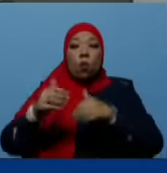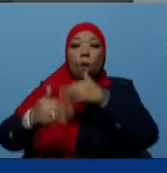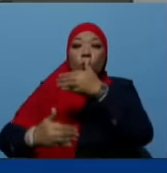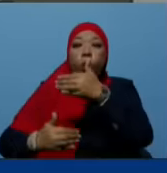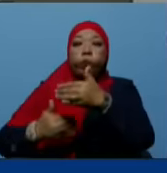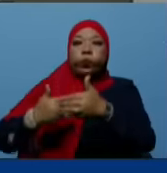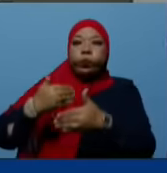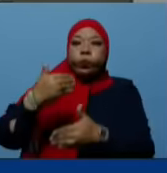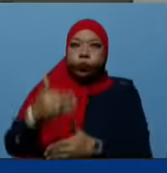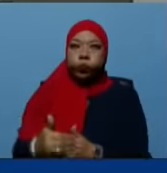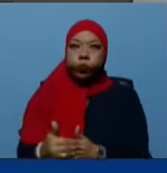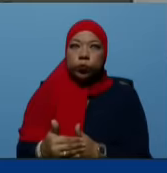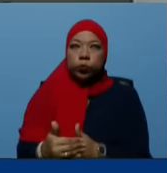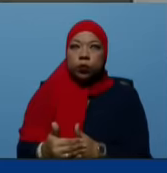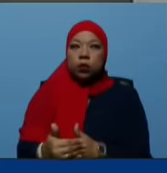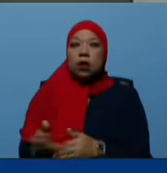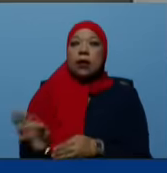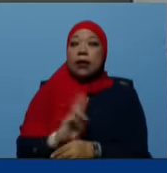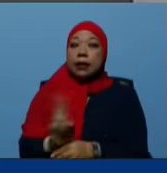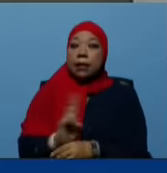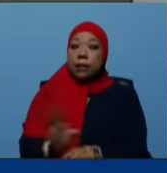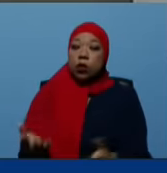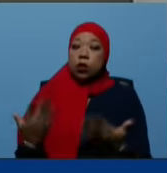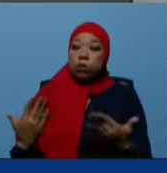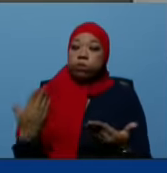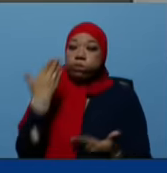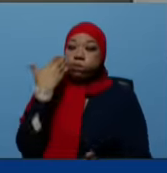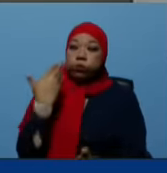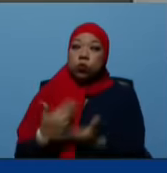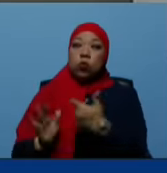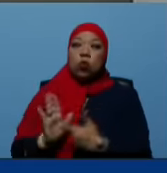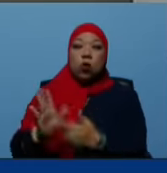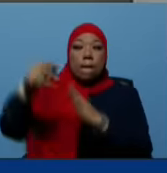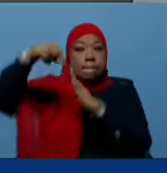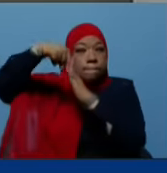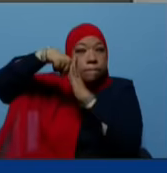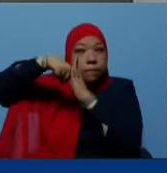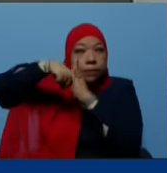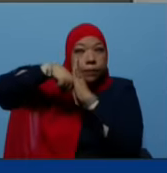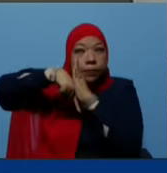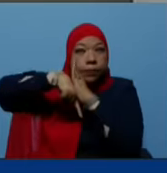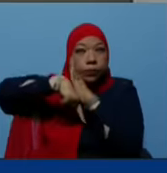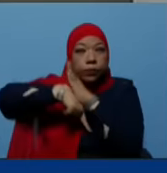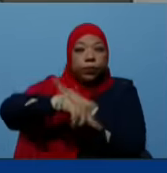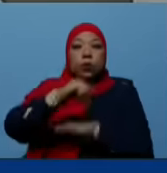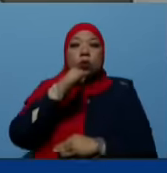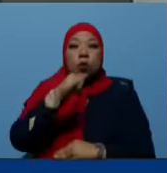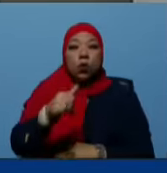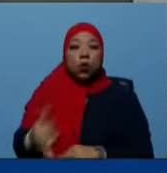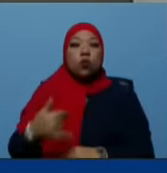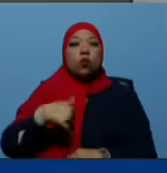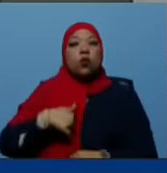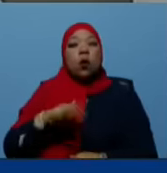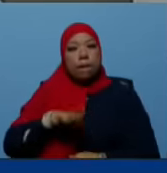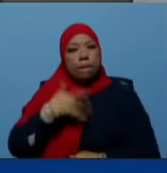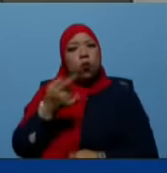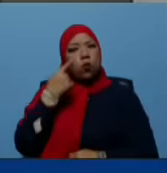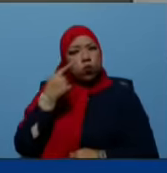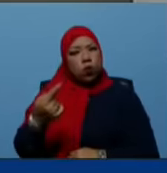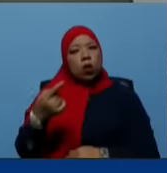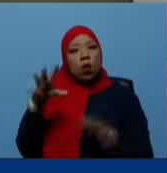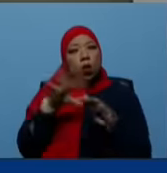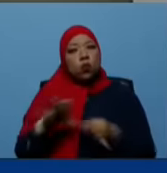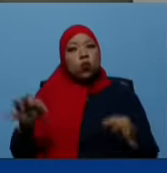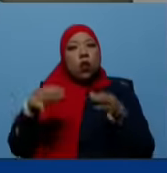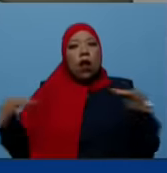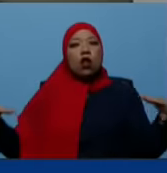avanzadas, aceleradas, se van a profundizar. Lo que yo sí puedo decir, que comentábamos